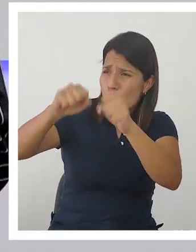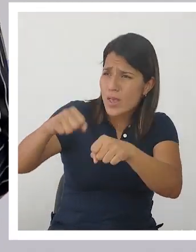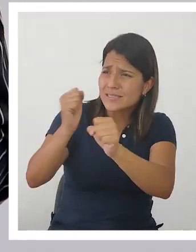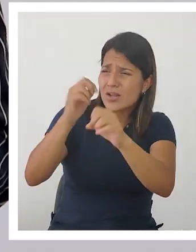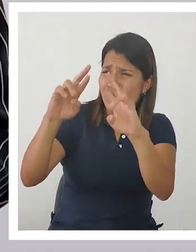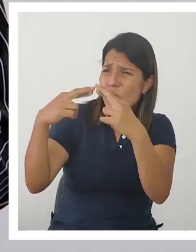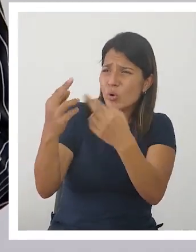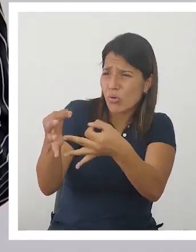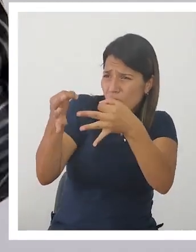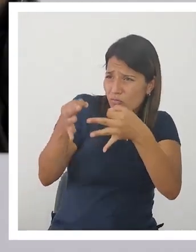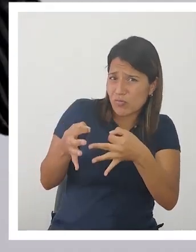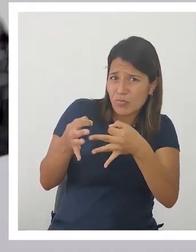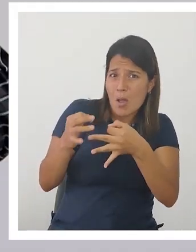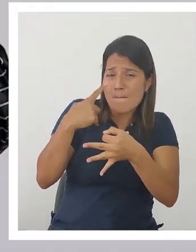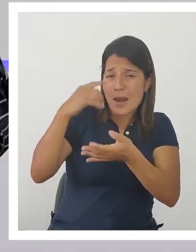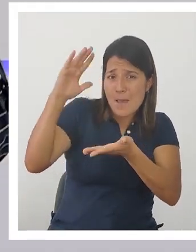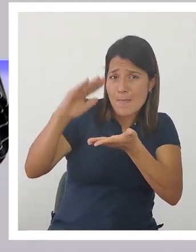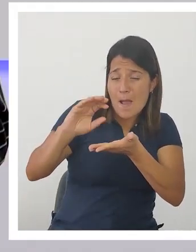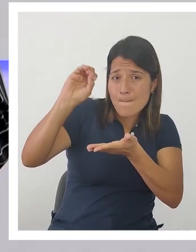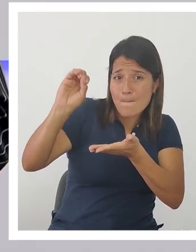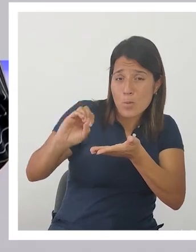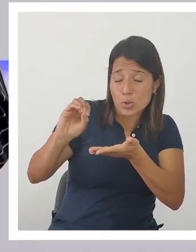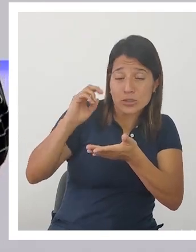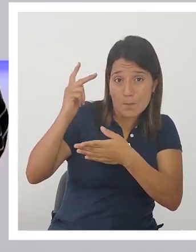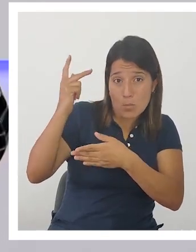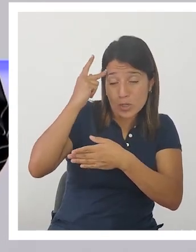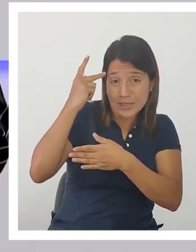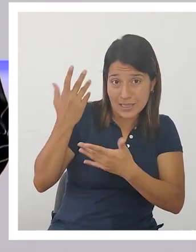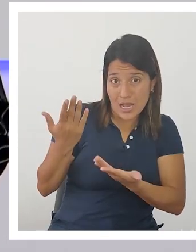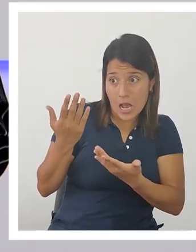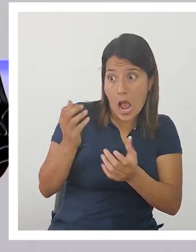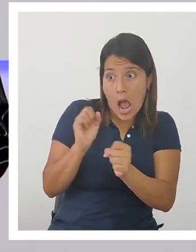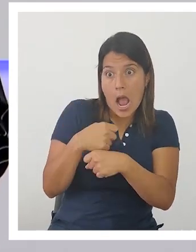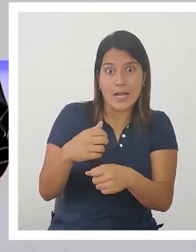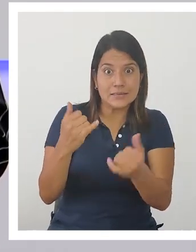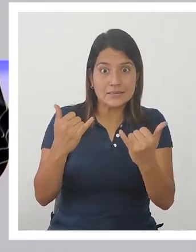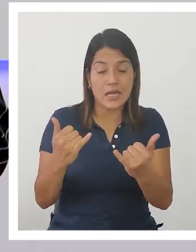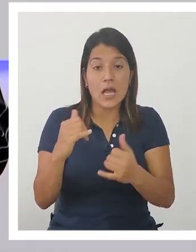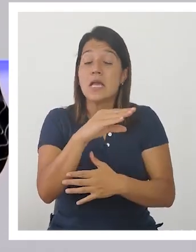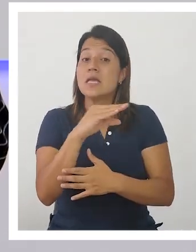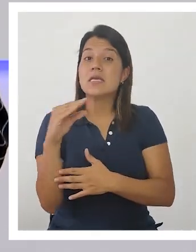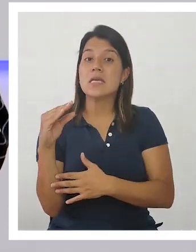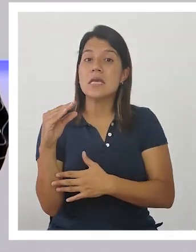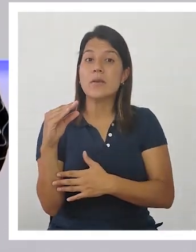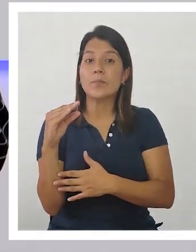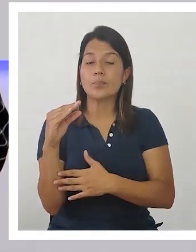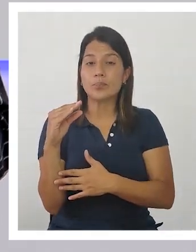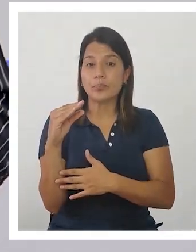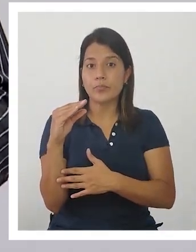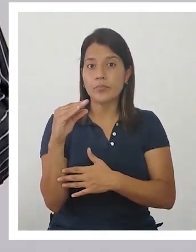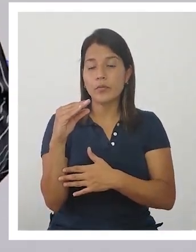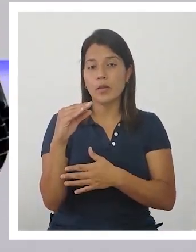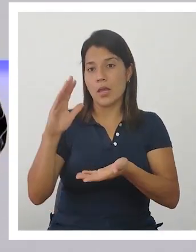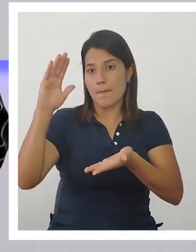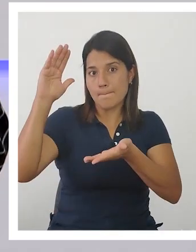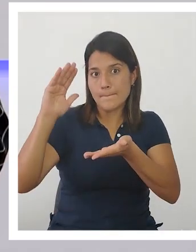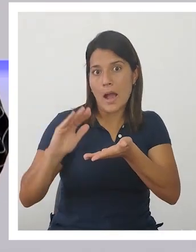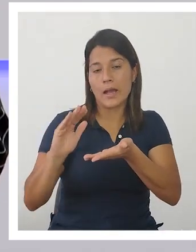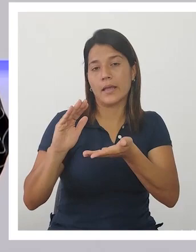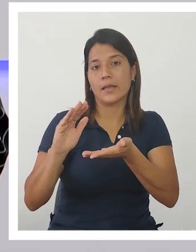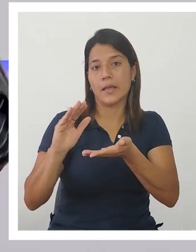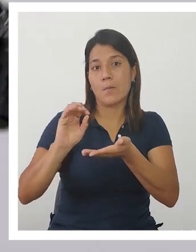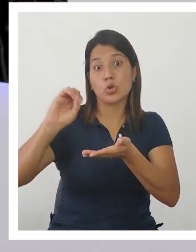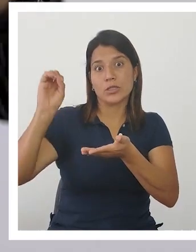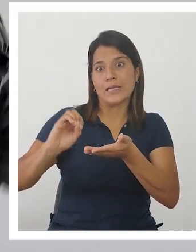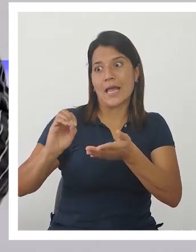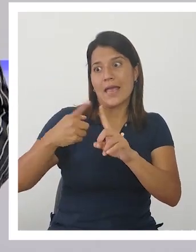reunión que tienen en junio, la hagan ya y que la baja sea a partir del mes de junio, a principios del mes de